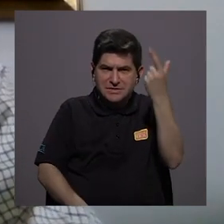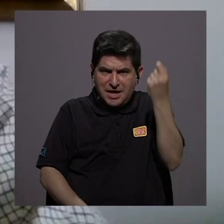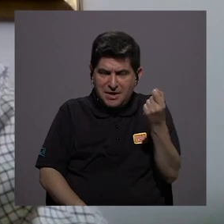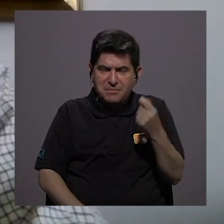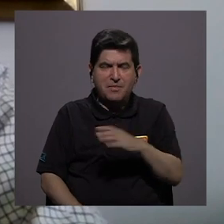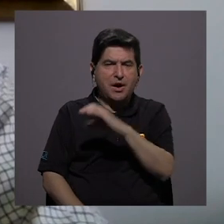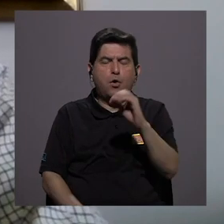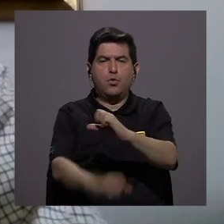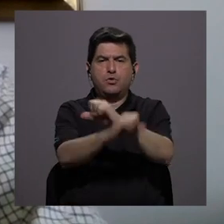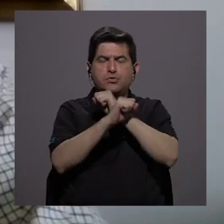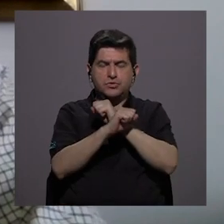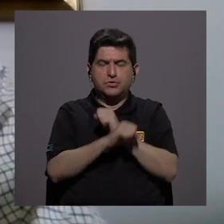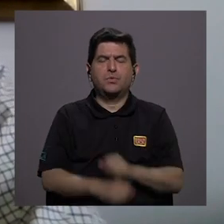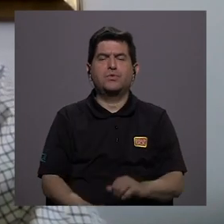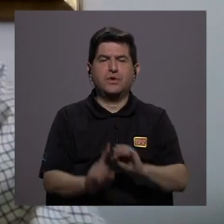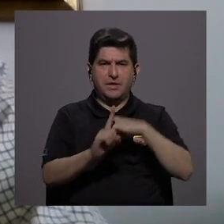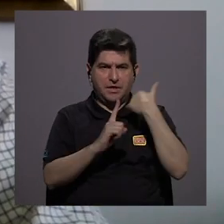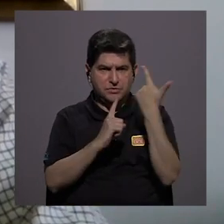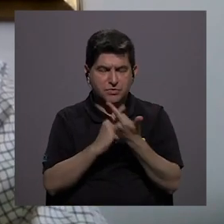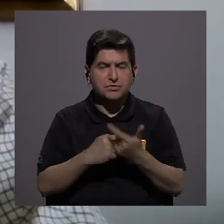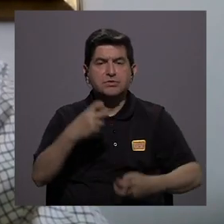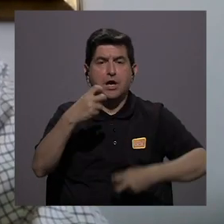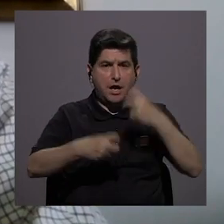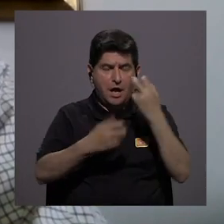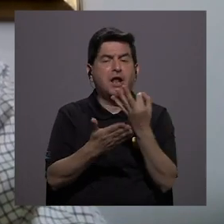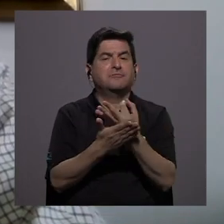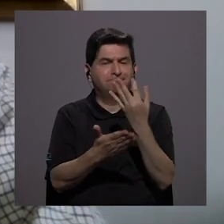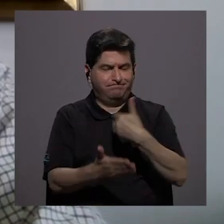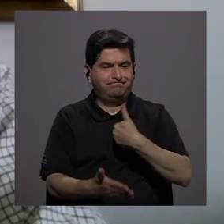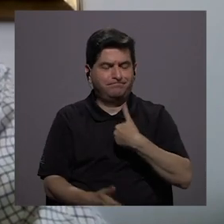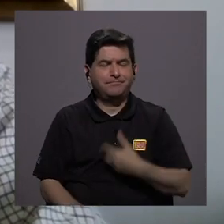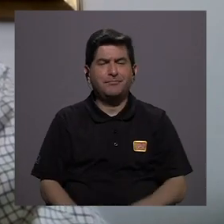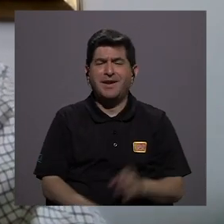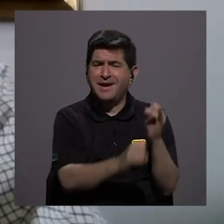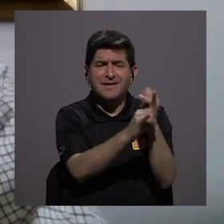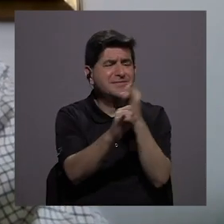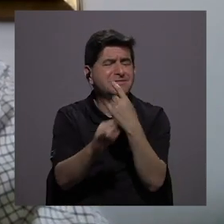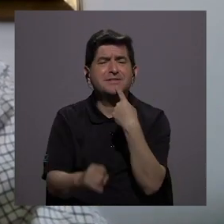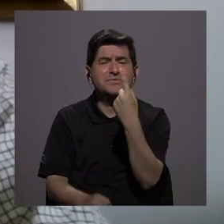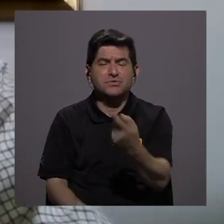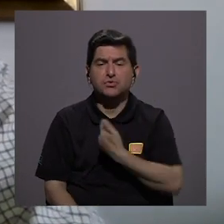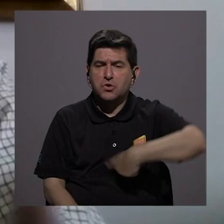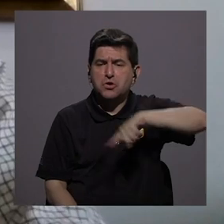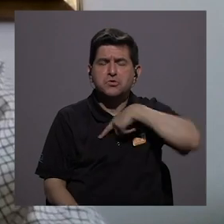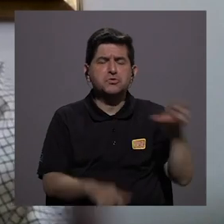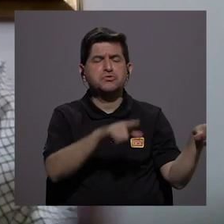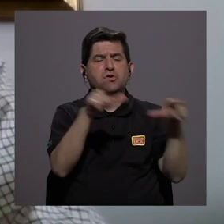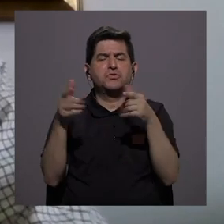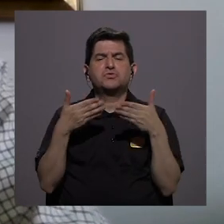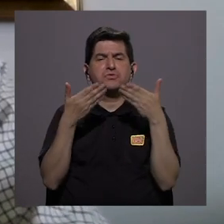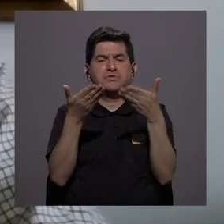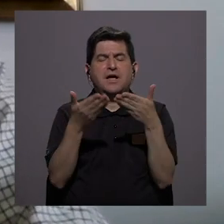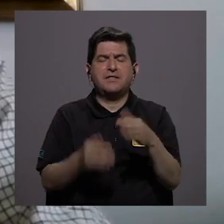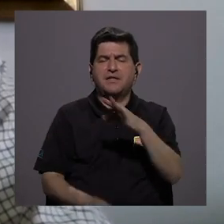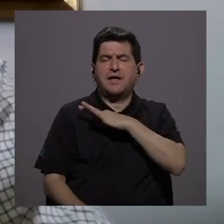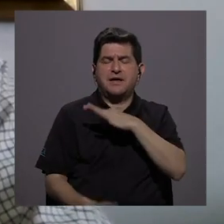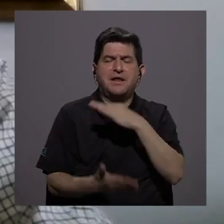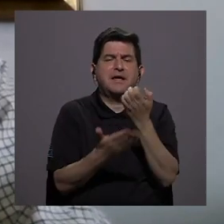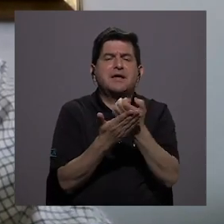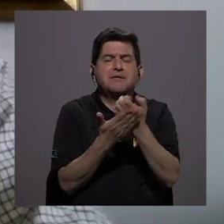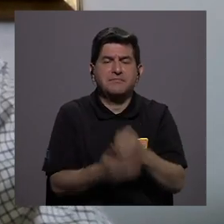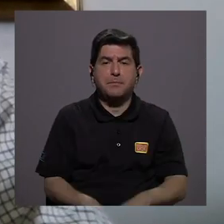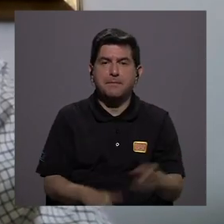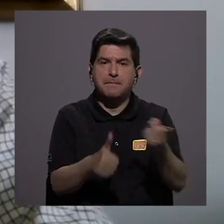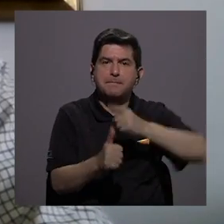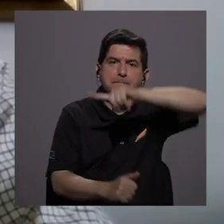de seguridad social tiene problemas financieros. Hemos visto a muchas instituciones diciendo nosotros estamos dispuestos a donar superávits. Bueno, la